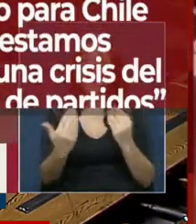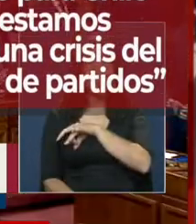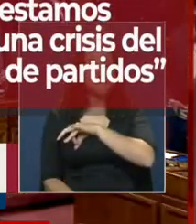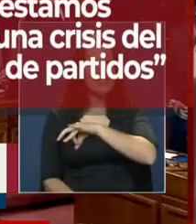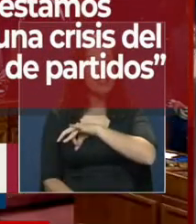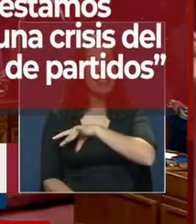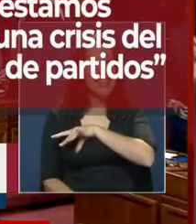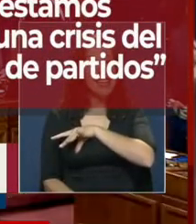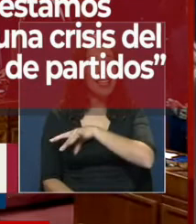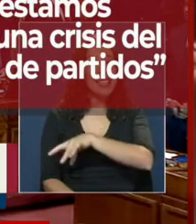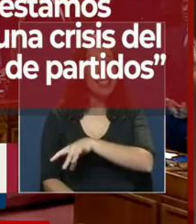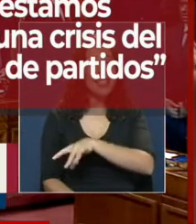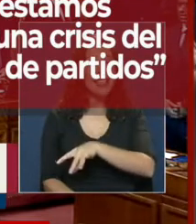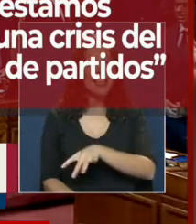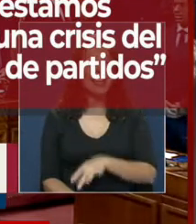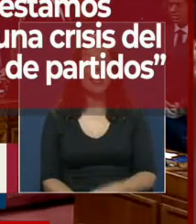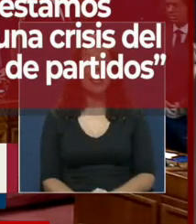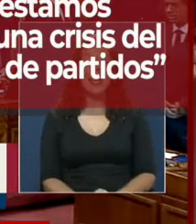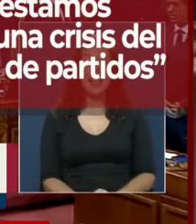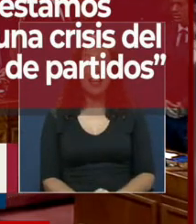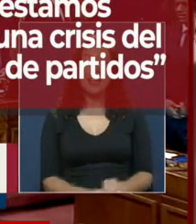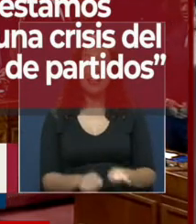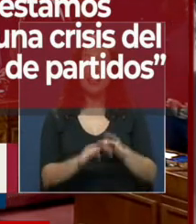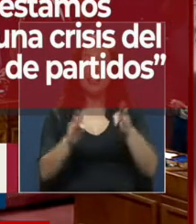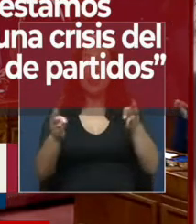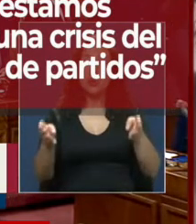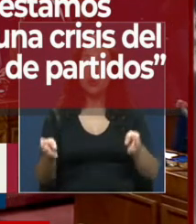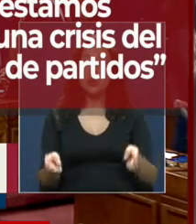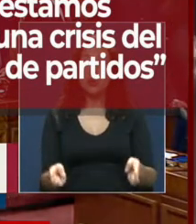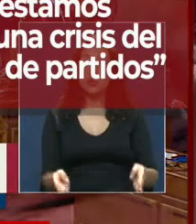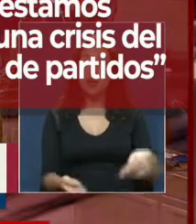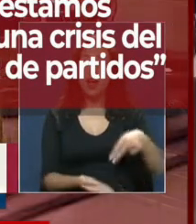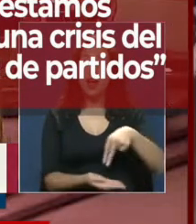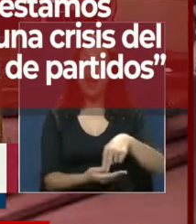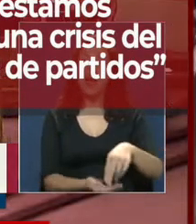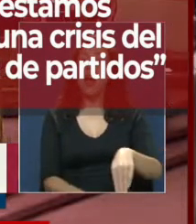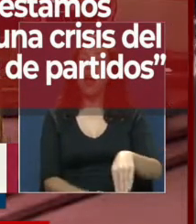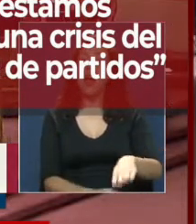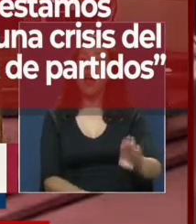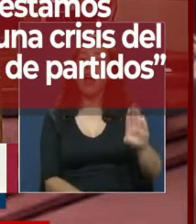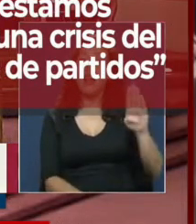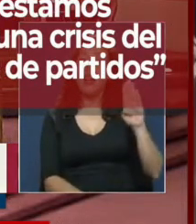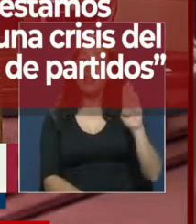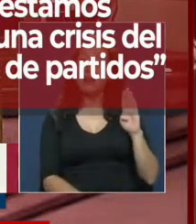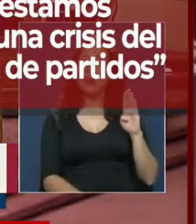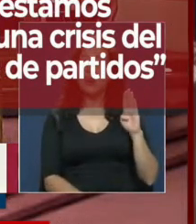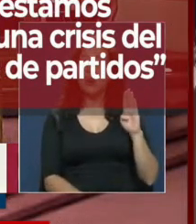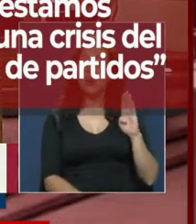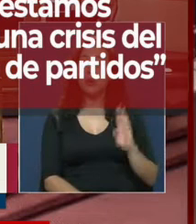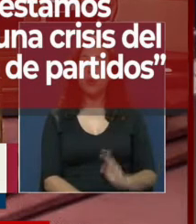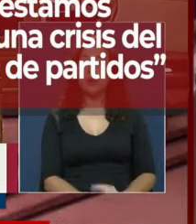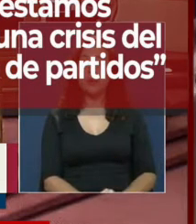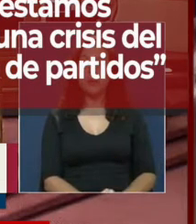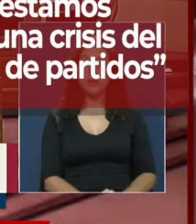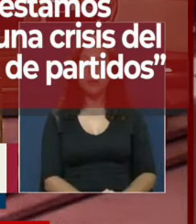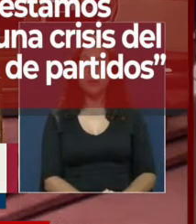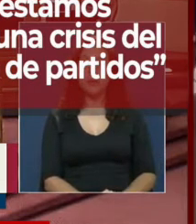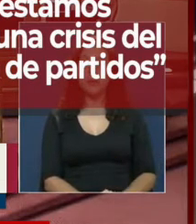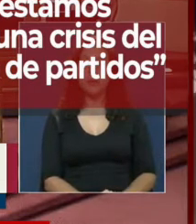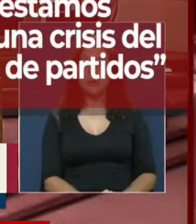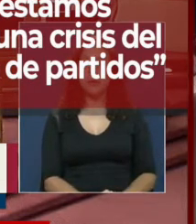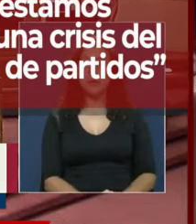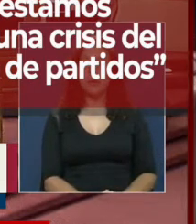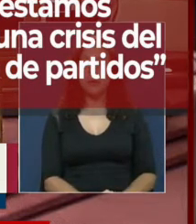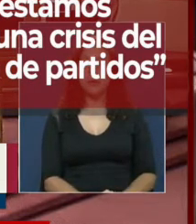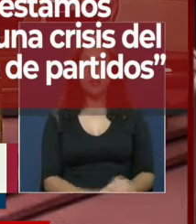hoy tienen dificultades para negociar tanto a nivel interno como entre sí, y generar acuerdos que puedan